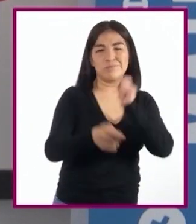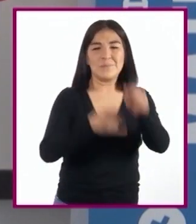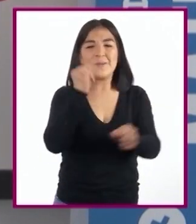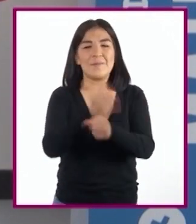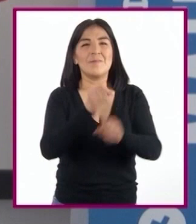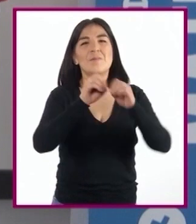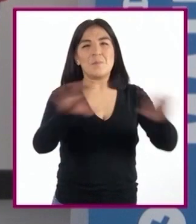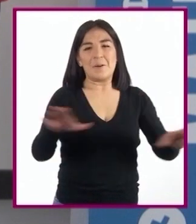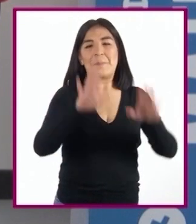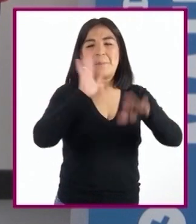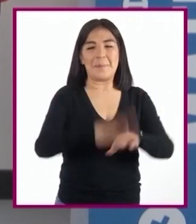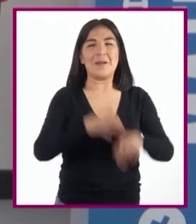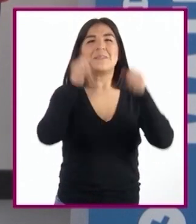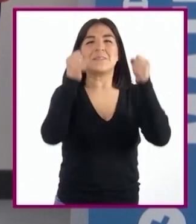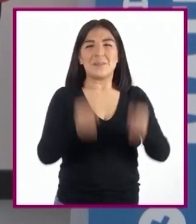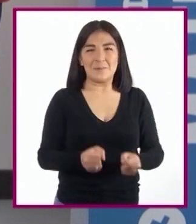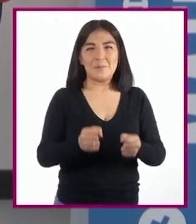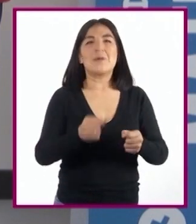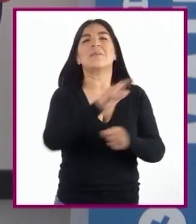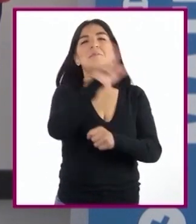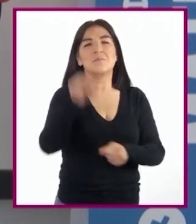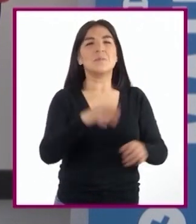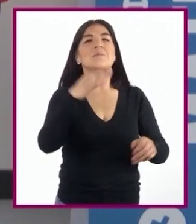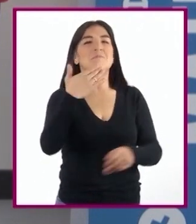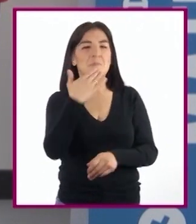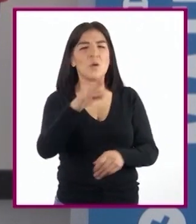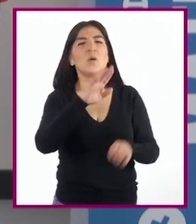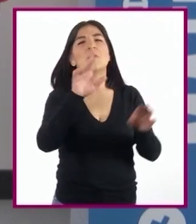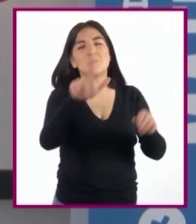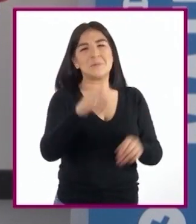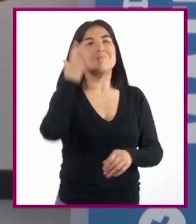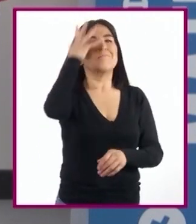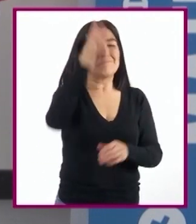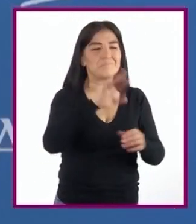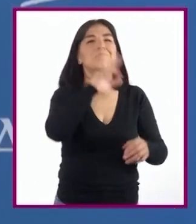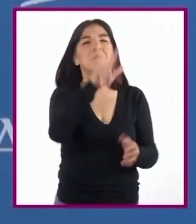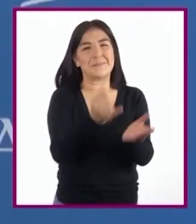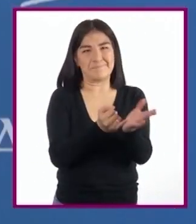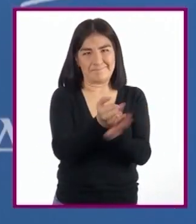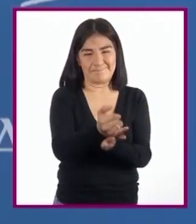forma más segura y acertada para tomar la mejor decisión.